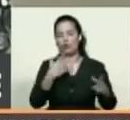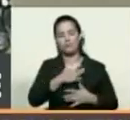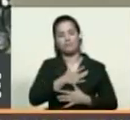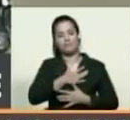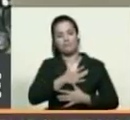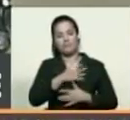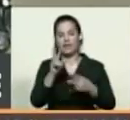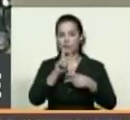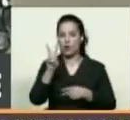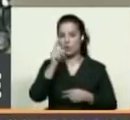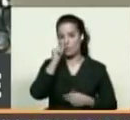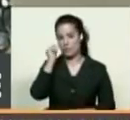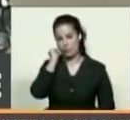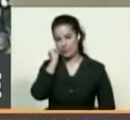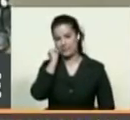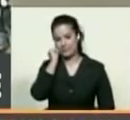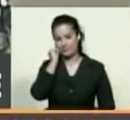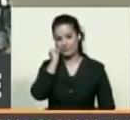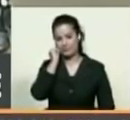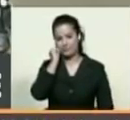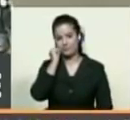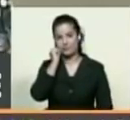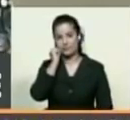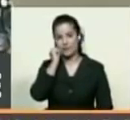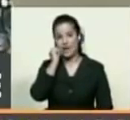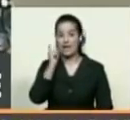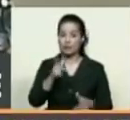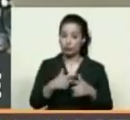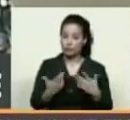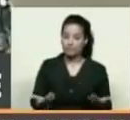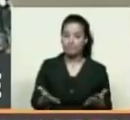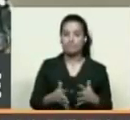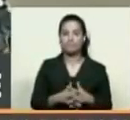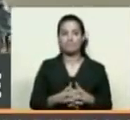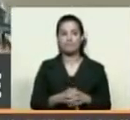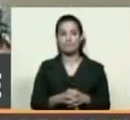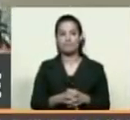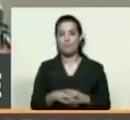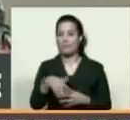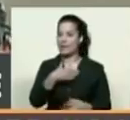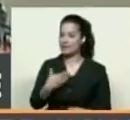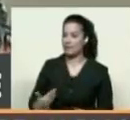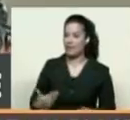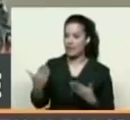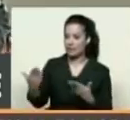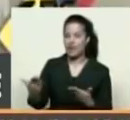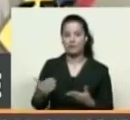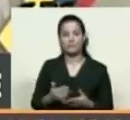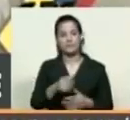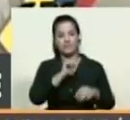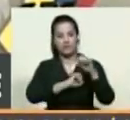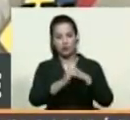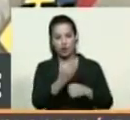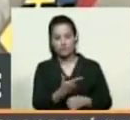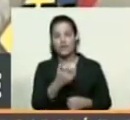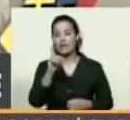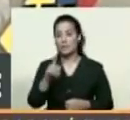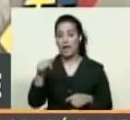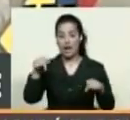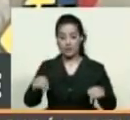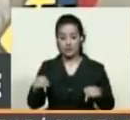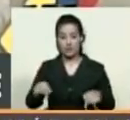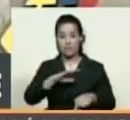los venezolanos y las venezolanas. Y es por eso, presidenta, defensor, que nosotros aquí en el Poder